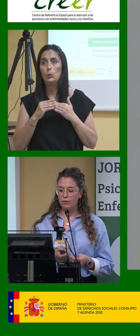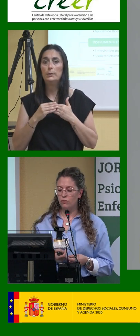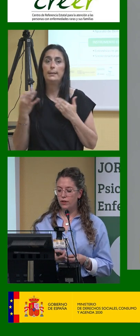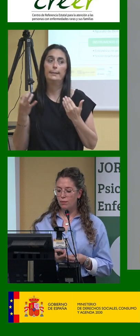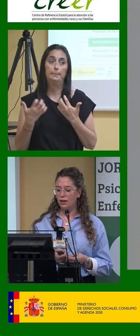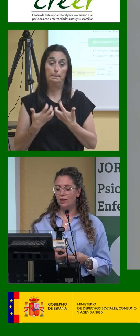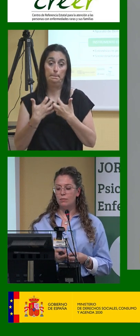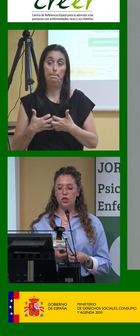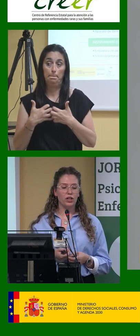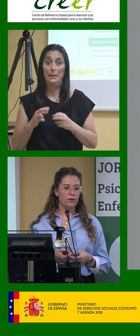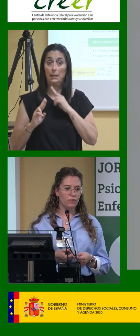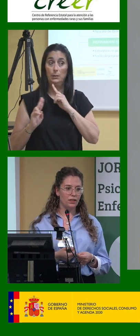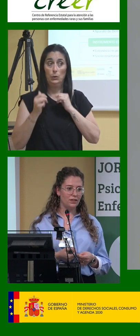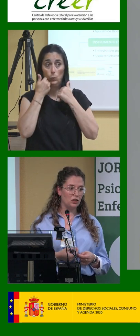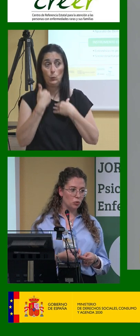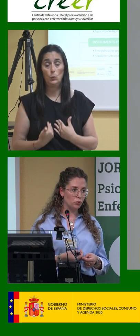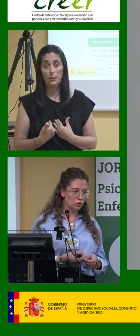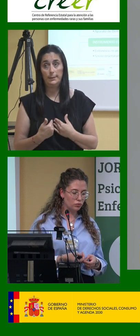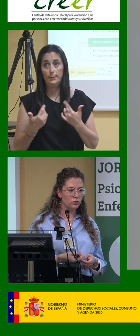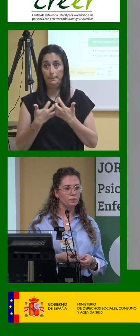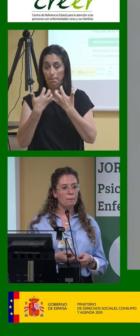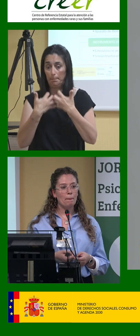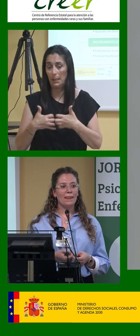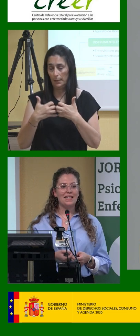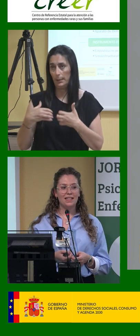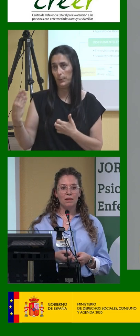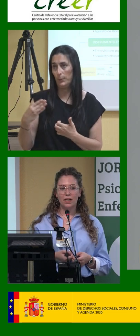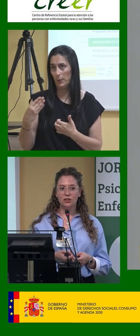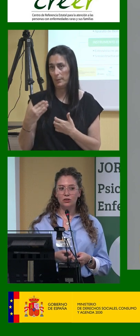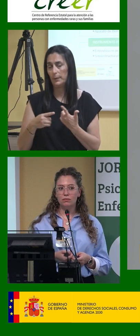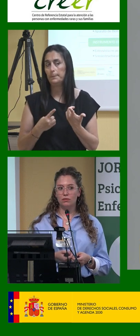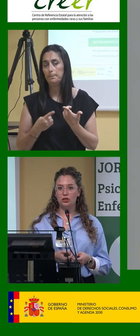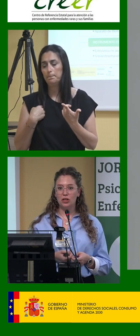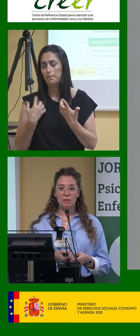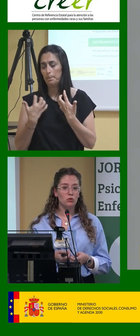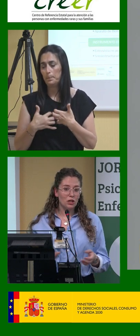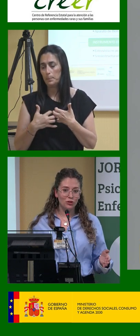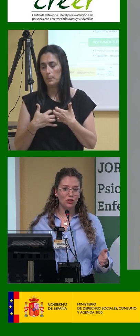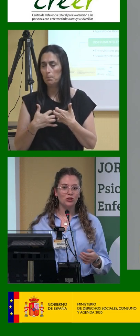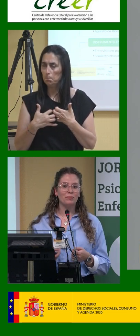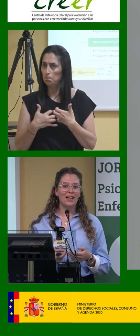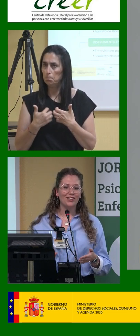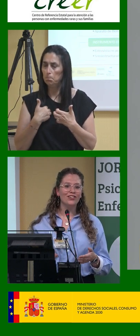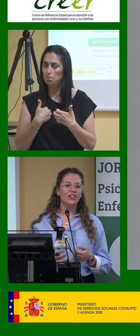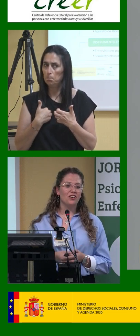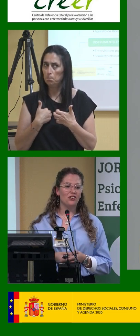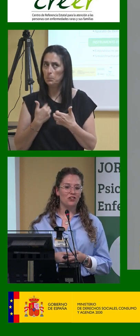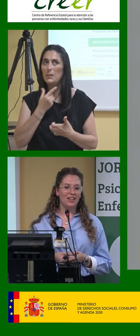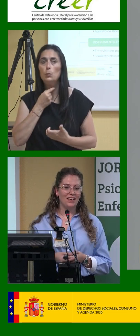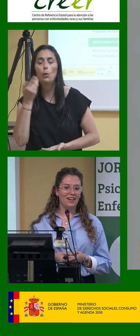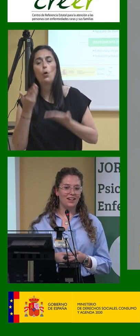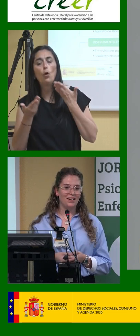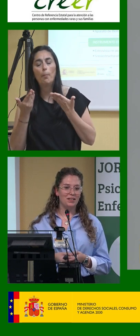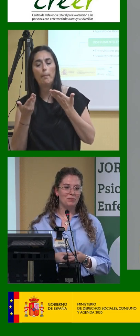aparato de biofeedback Biograph Infinity 5.1. Este aparato, a mí me gusta mucho compararlo